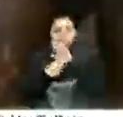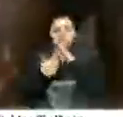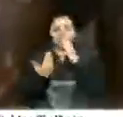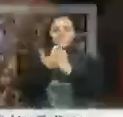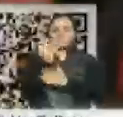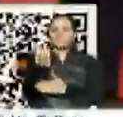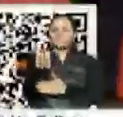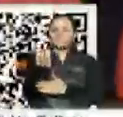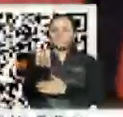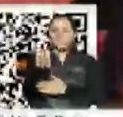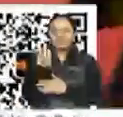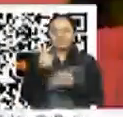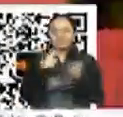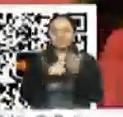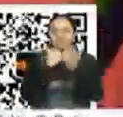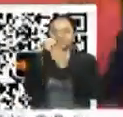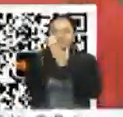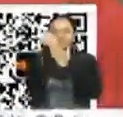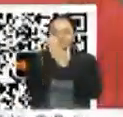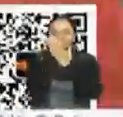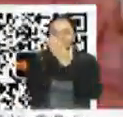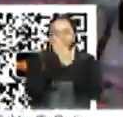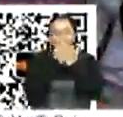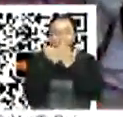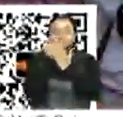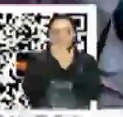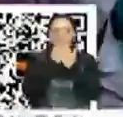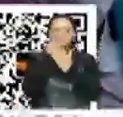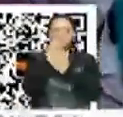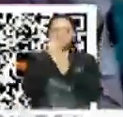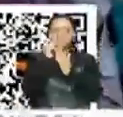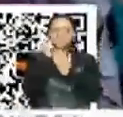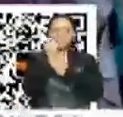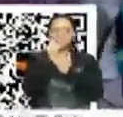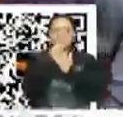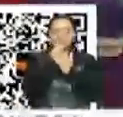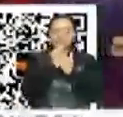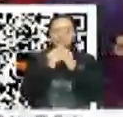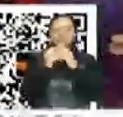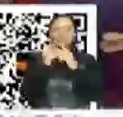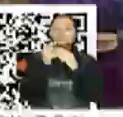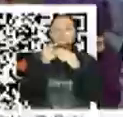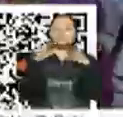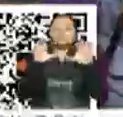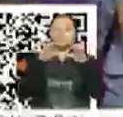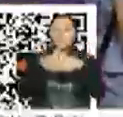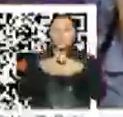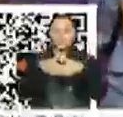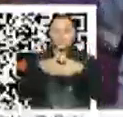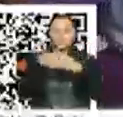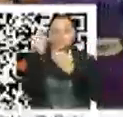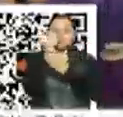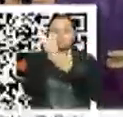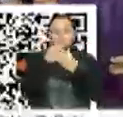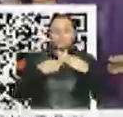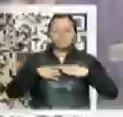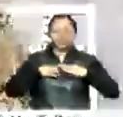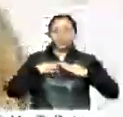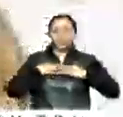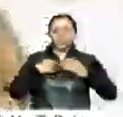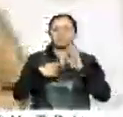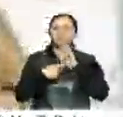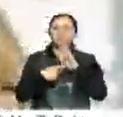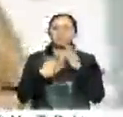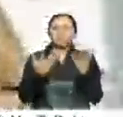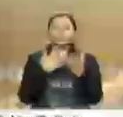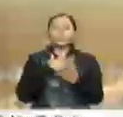vegetal. Durante el encuentro, que contó con el apoyo del Departamento de Comercio y la Asociación de Diseñadores de Moda de la provincia Cantón,